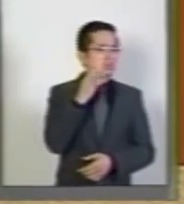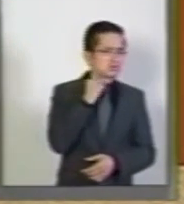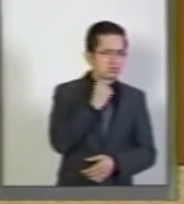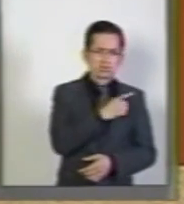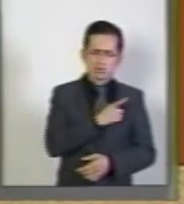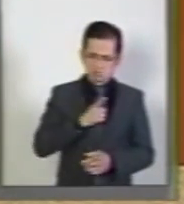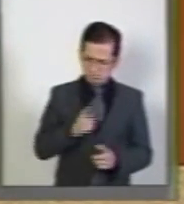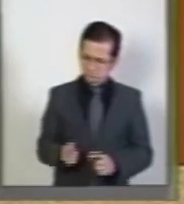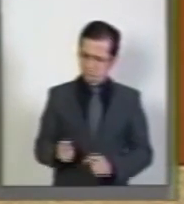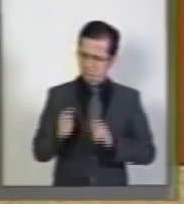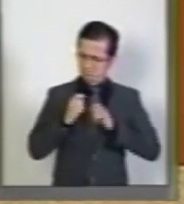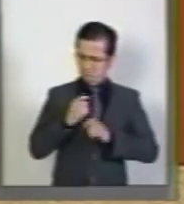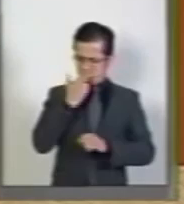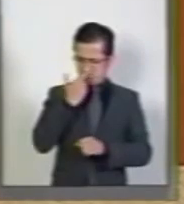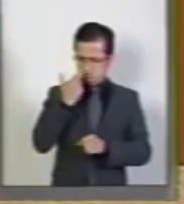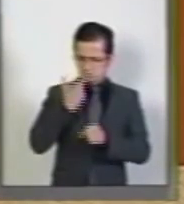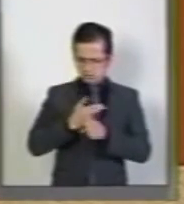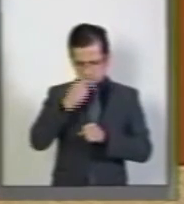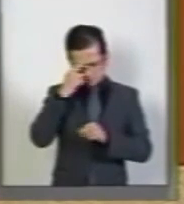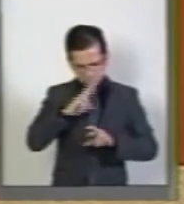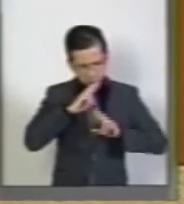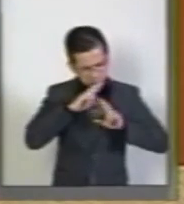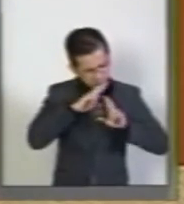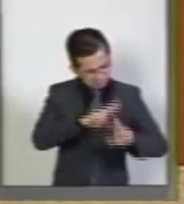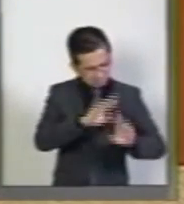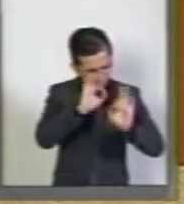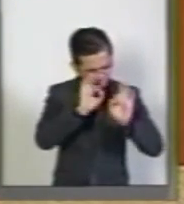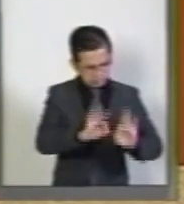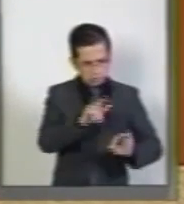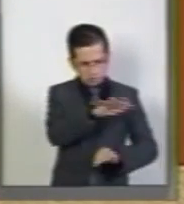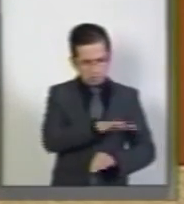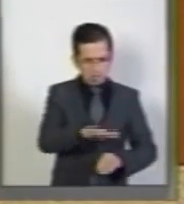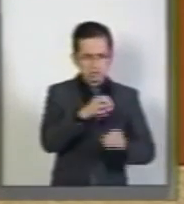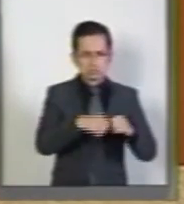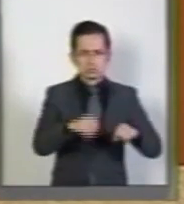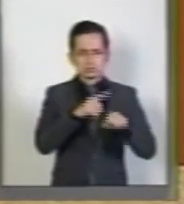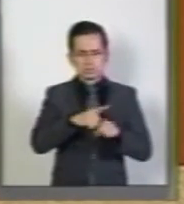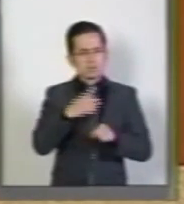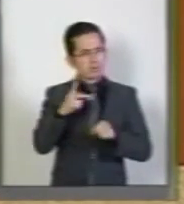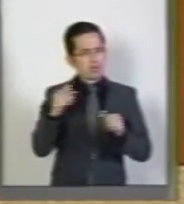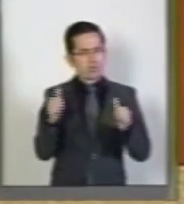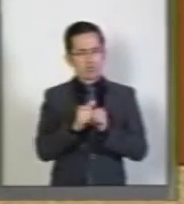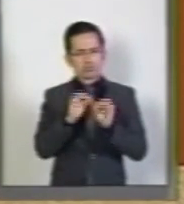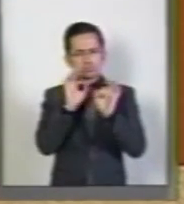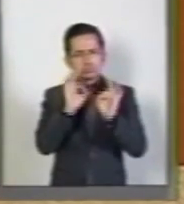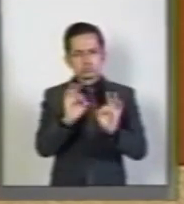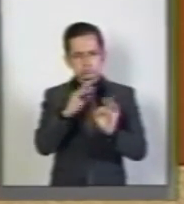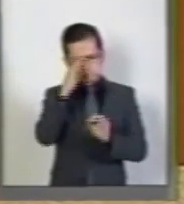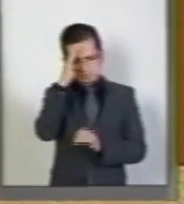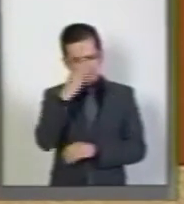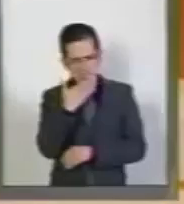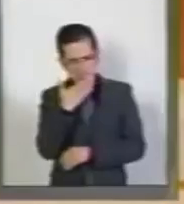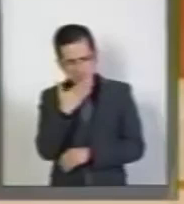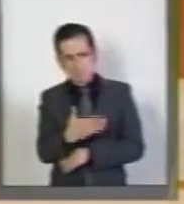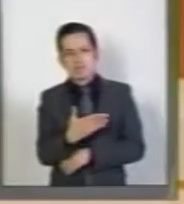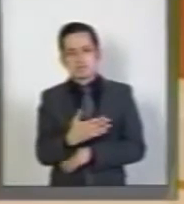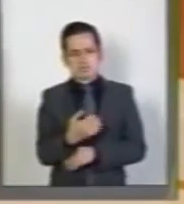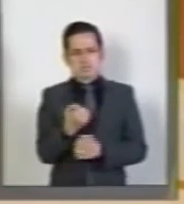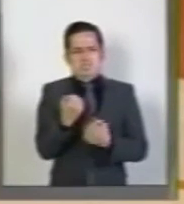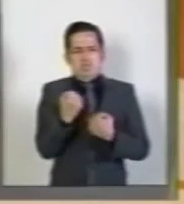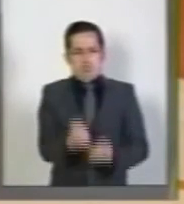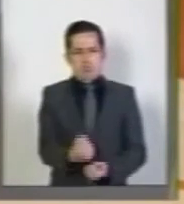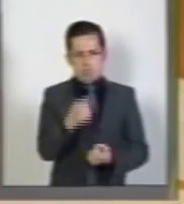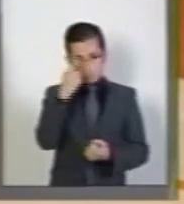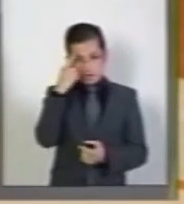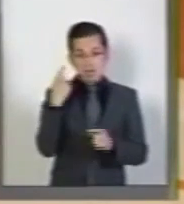mexicana con sensatez, con sensibilidad y compromiso con los educadores de este país. Debemos evitar,